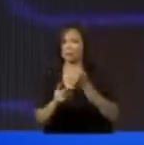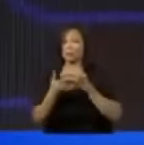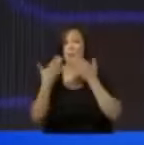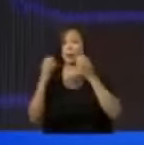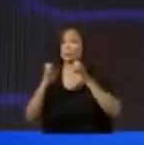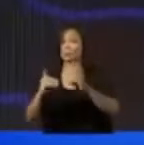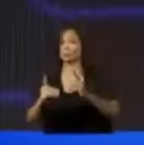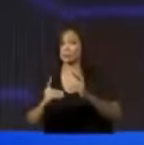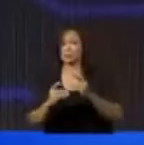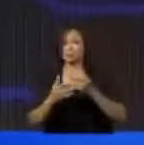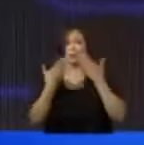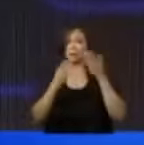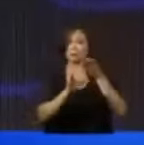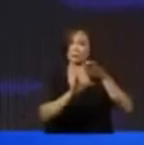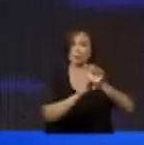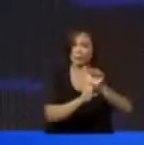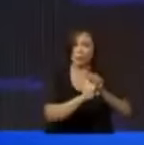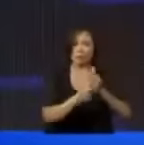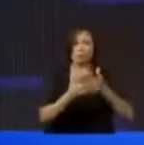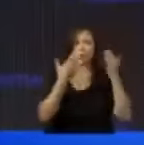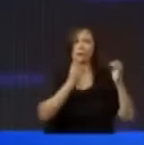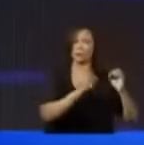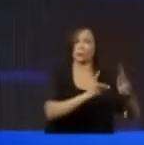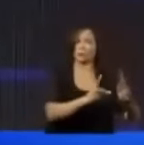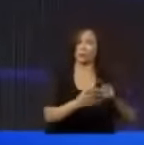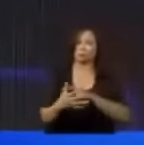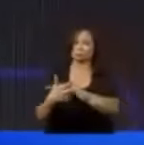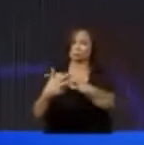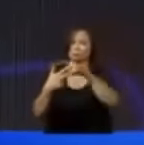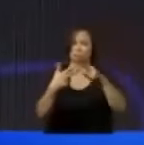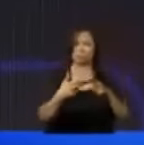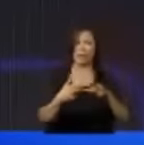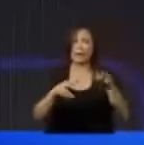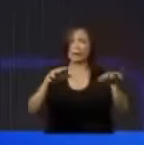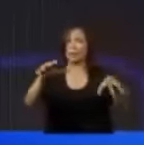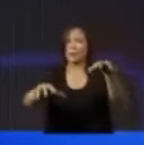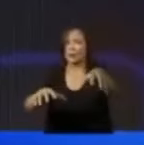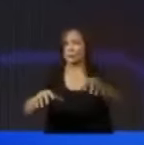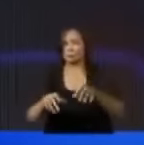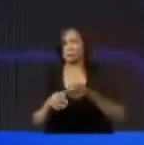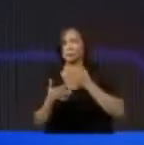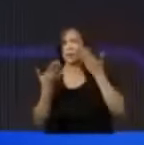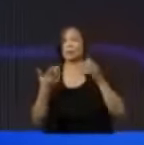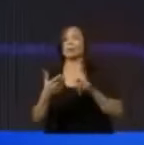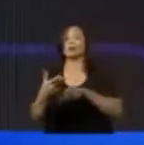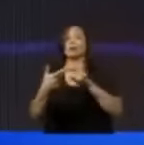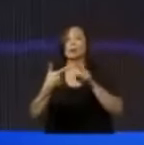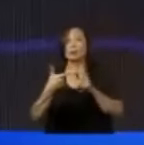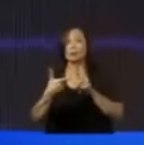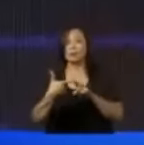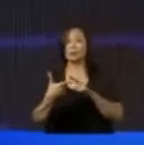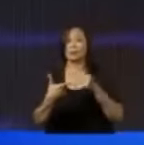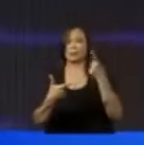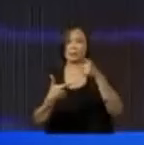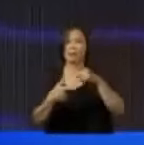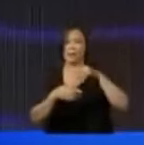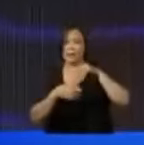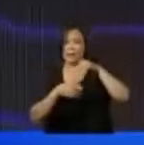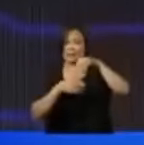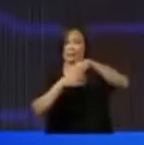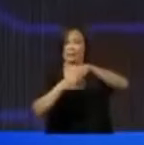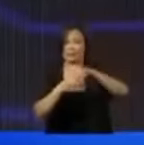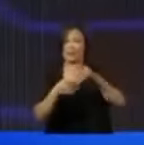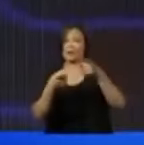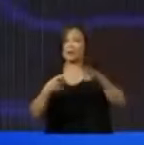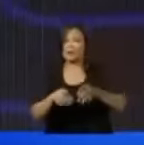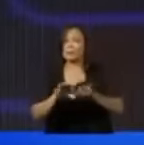falta de educación, la falta de empleo, la falta de oportunidades que existen en los barrios. Ese es un factor. El otro factor tiene que ver factores externos.